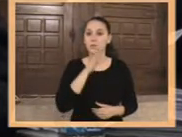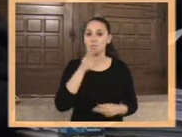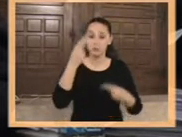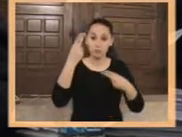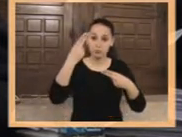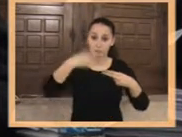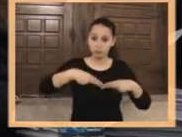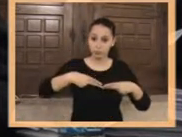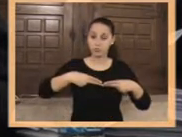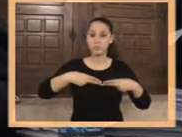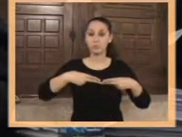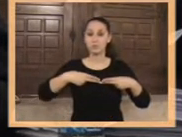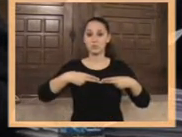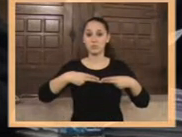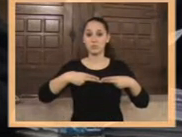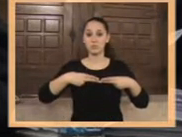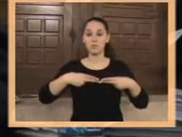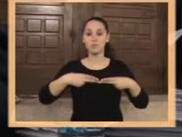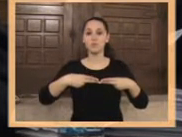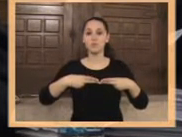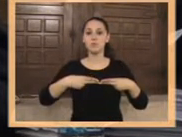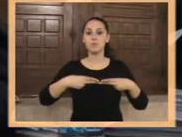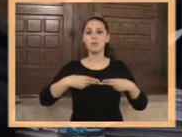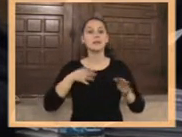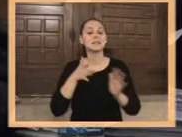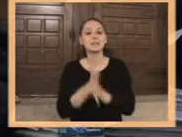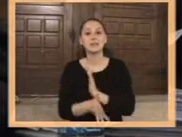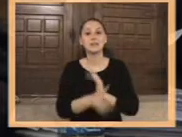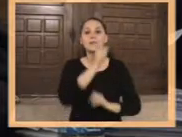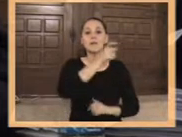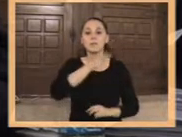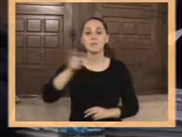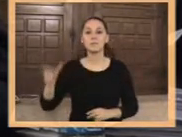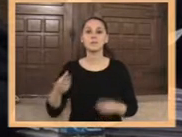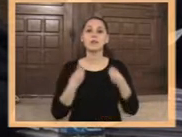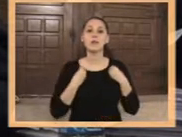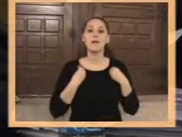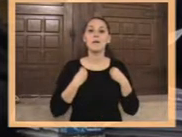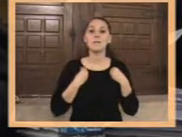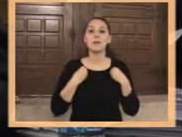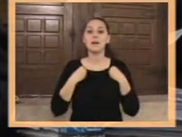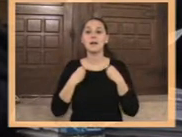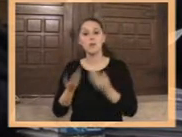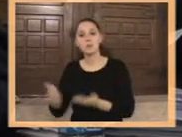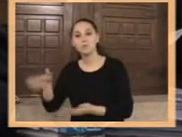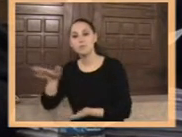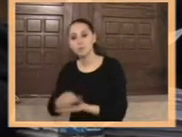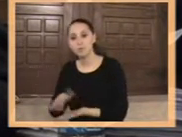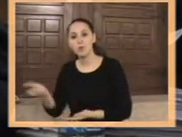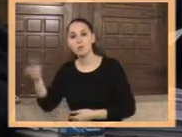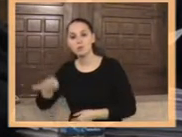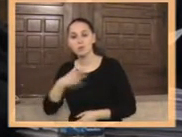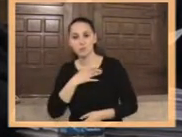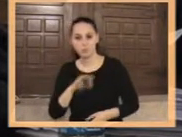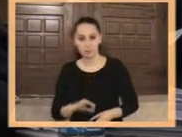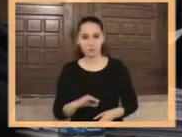se unen al fracaso de los planes de readmisión, poniendo en peligro la vida de las personas migrantes y refugiadas. A la vez, hemos visto